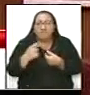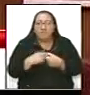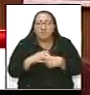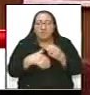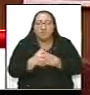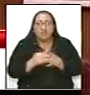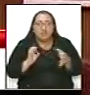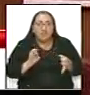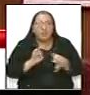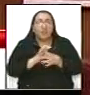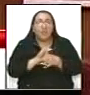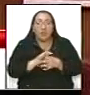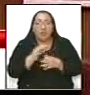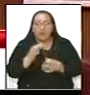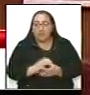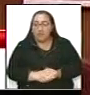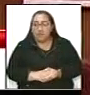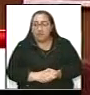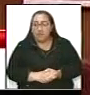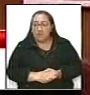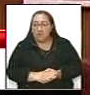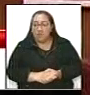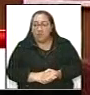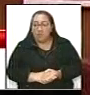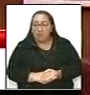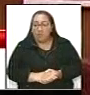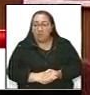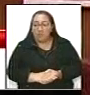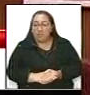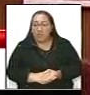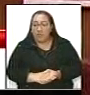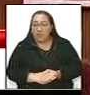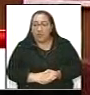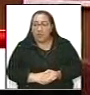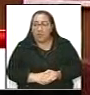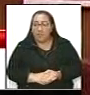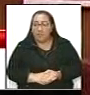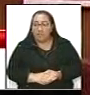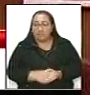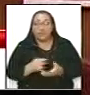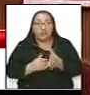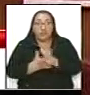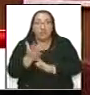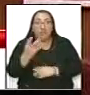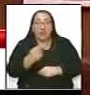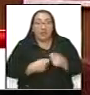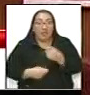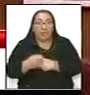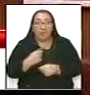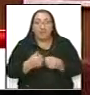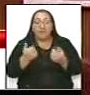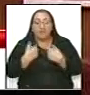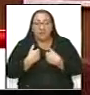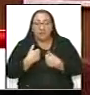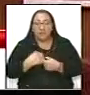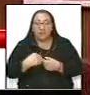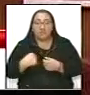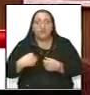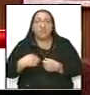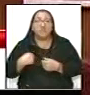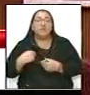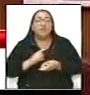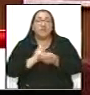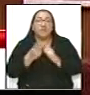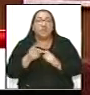ese consorcio virtual? O sea, de un solo efecto para un producto que se va a salir al mercado y tiene que revertir